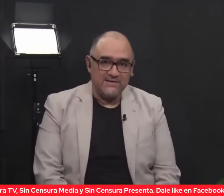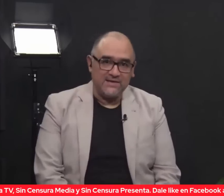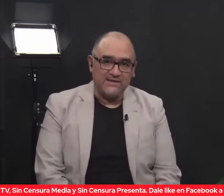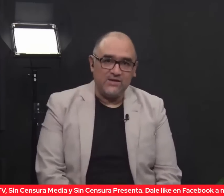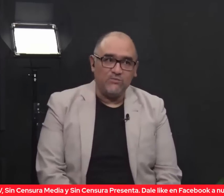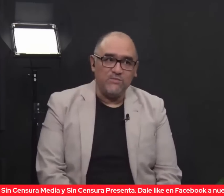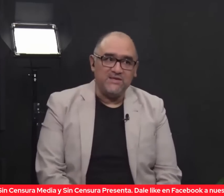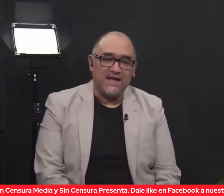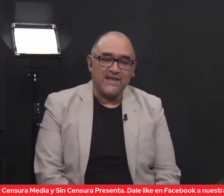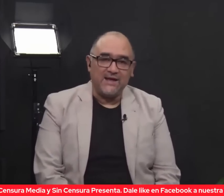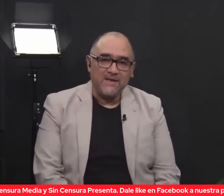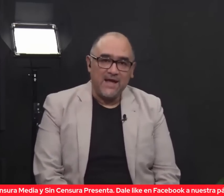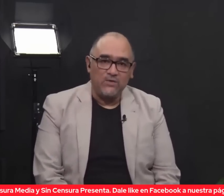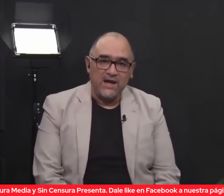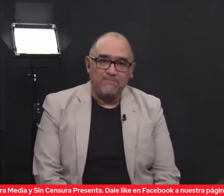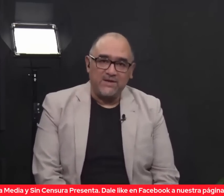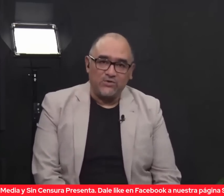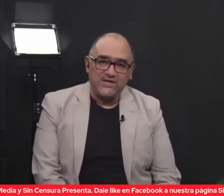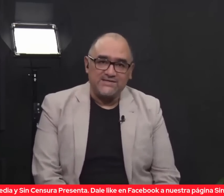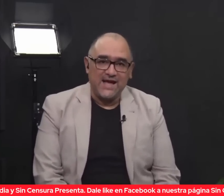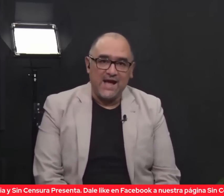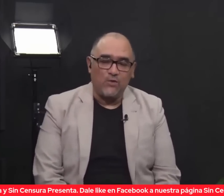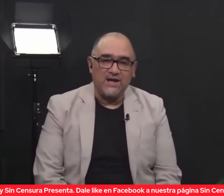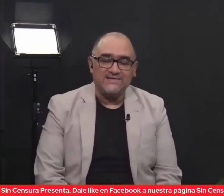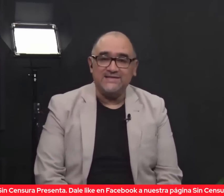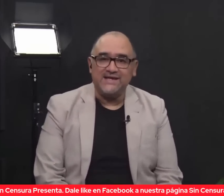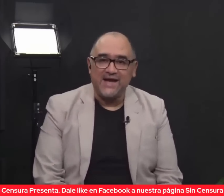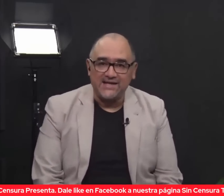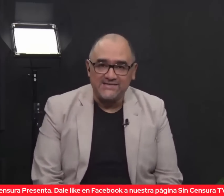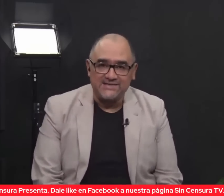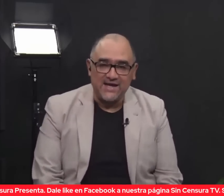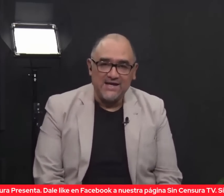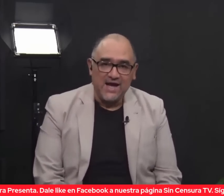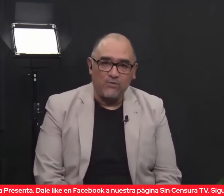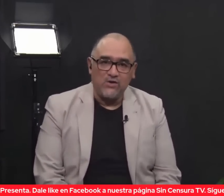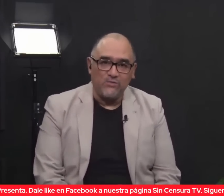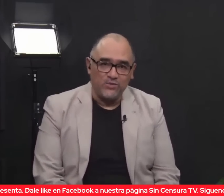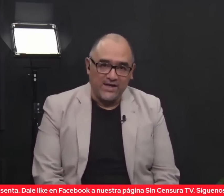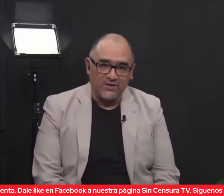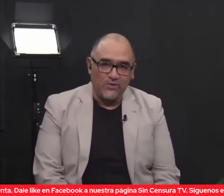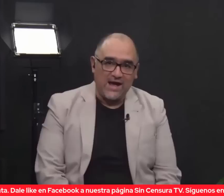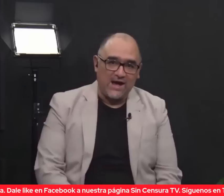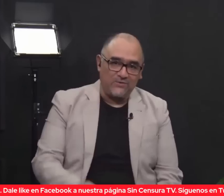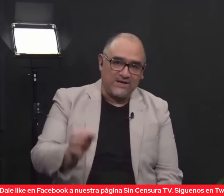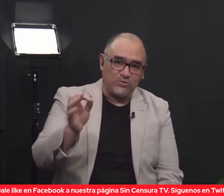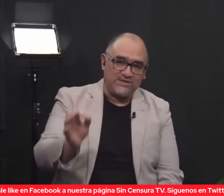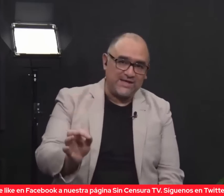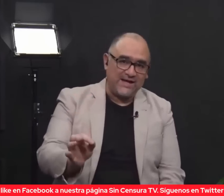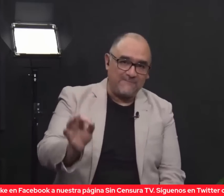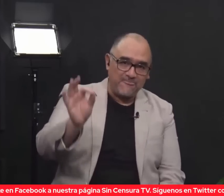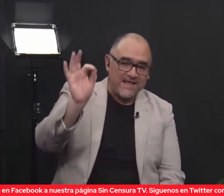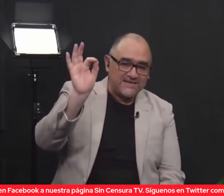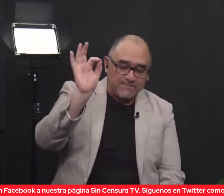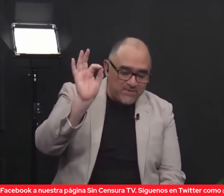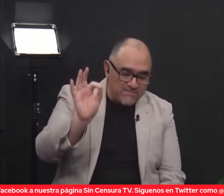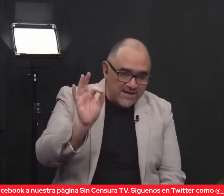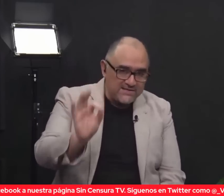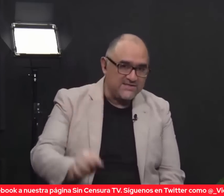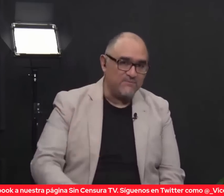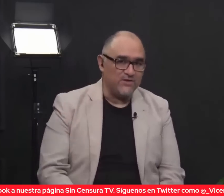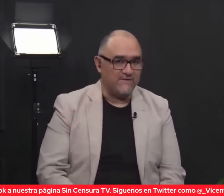honor de tener como invitada a una periodista, a una sindicalista, a una comunicadora, a una tuitera